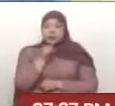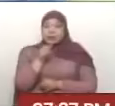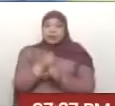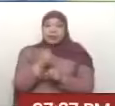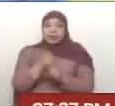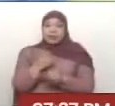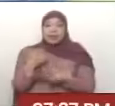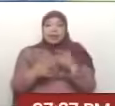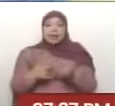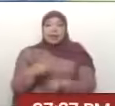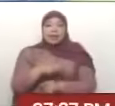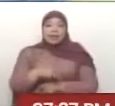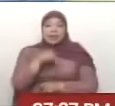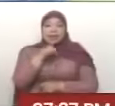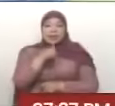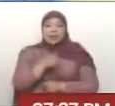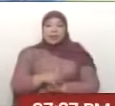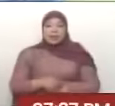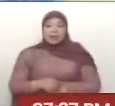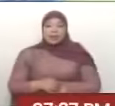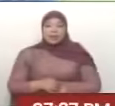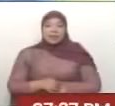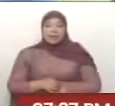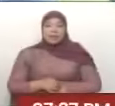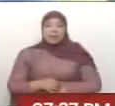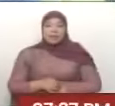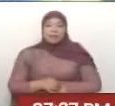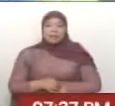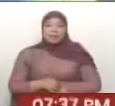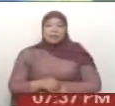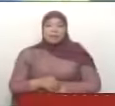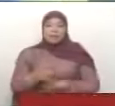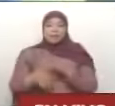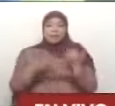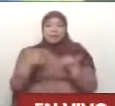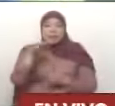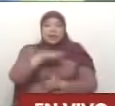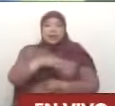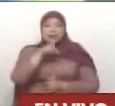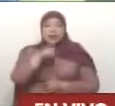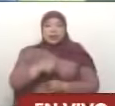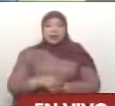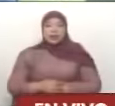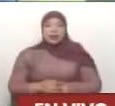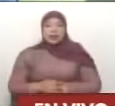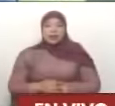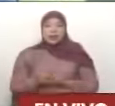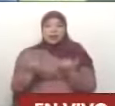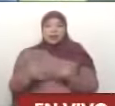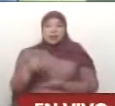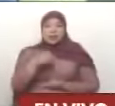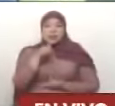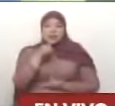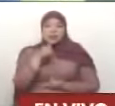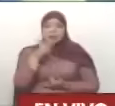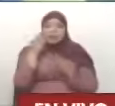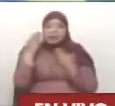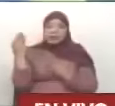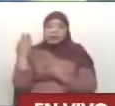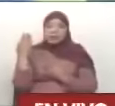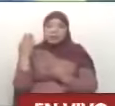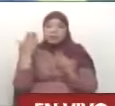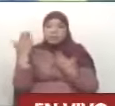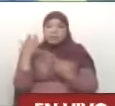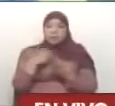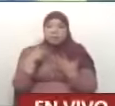con piquete, sale con maldad, sale con perversidad. Y cada vez que saquen algo, ¡ping!,